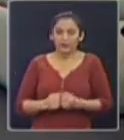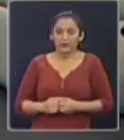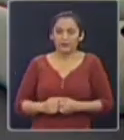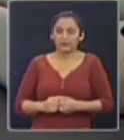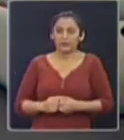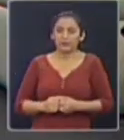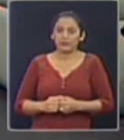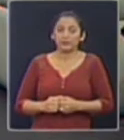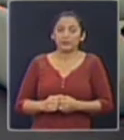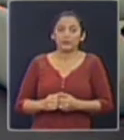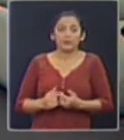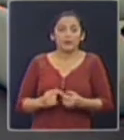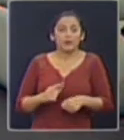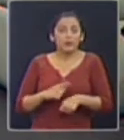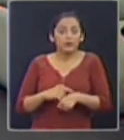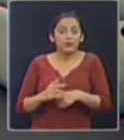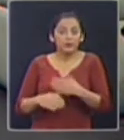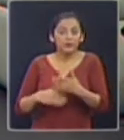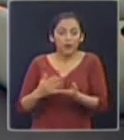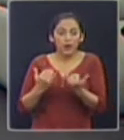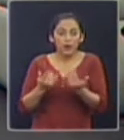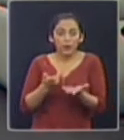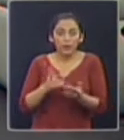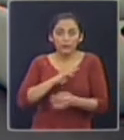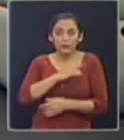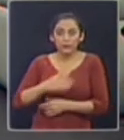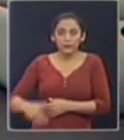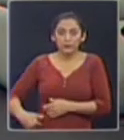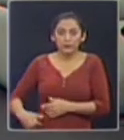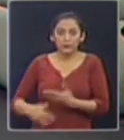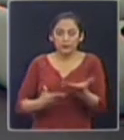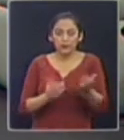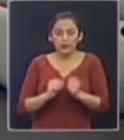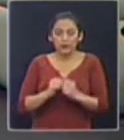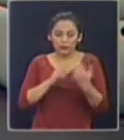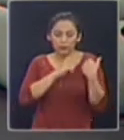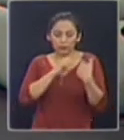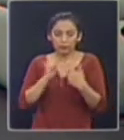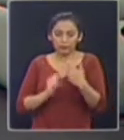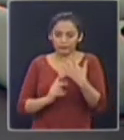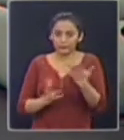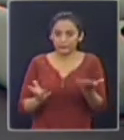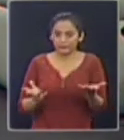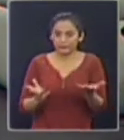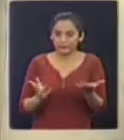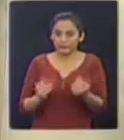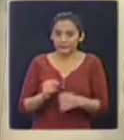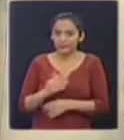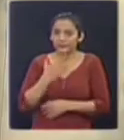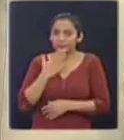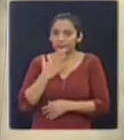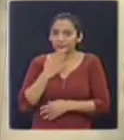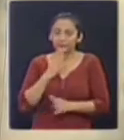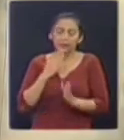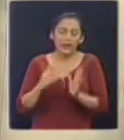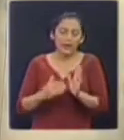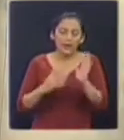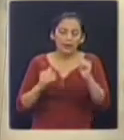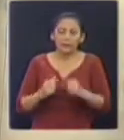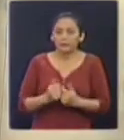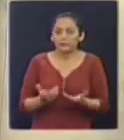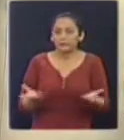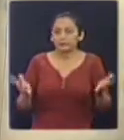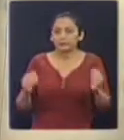proceso electoral. Uh-huh. Y luego, es indudable que un vicepresidente tiene funciones. La primera de todas es aquella de reemplazar en ausencia temporal